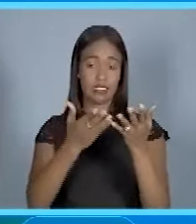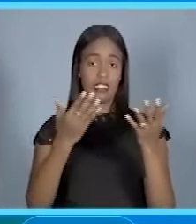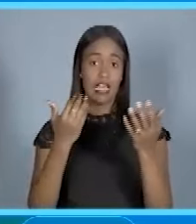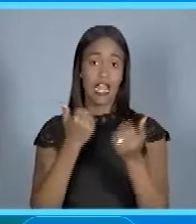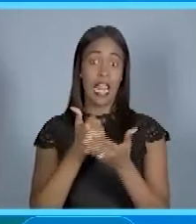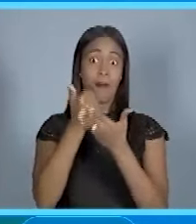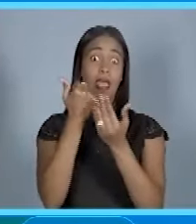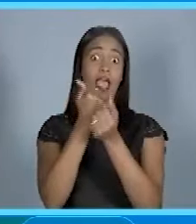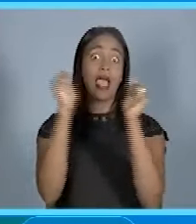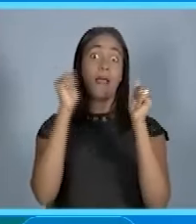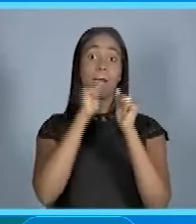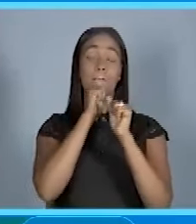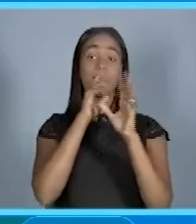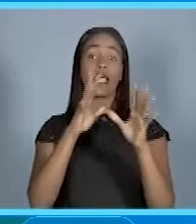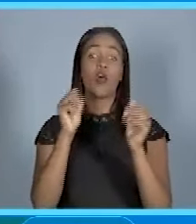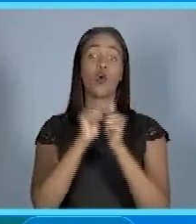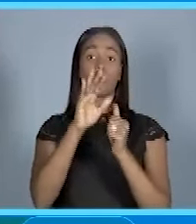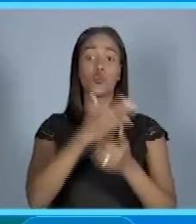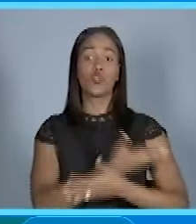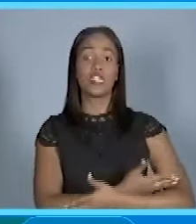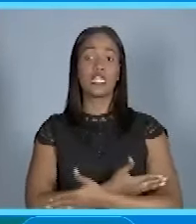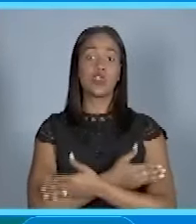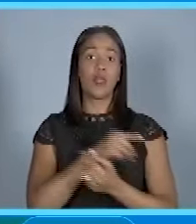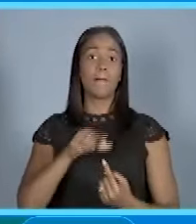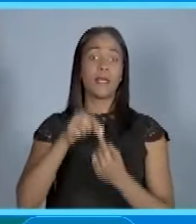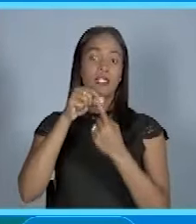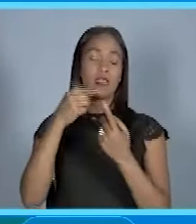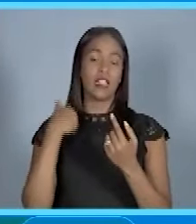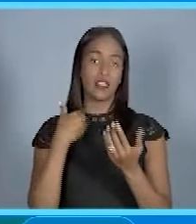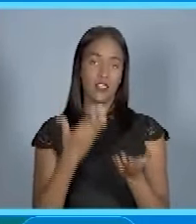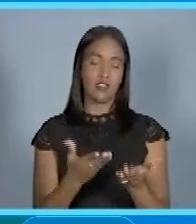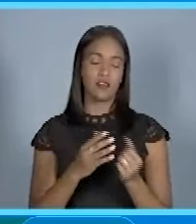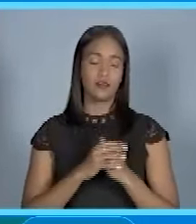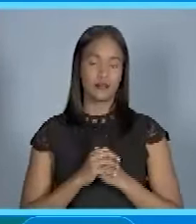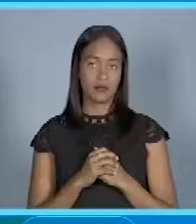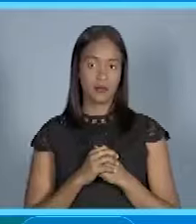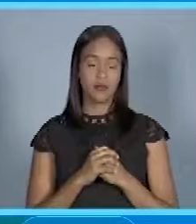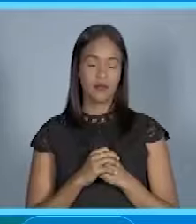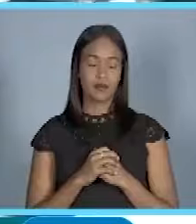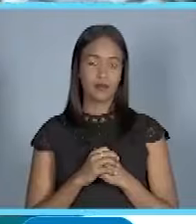de milagro junto a un niño especial que tiene. Genis Carreras tiene los detalles.